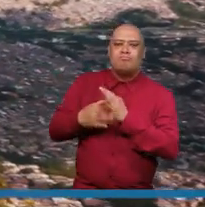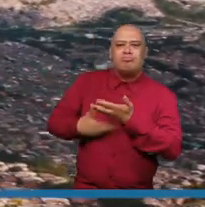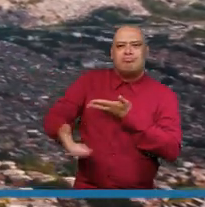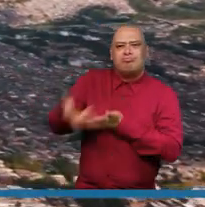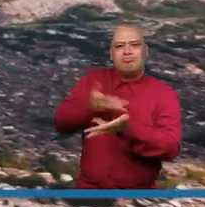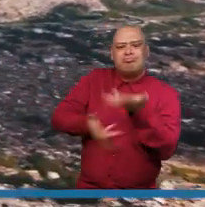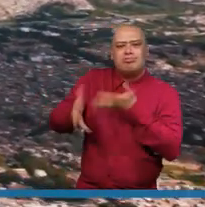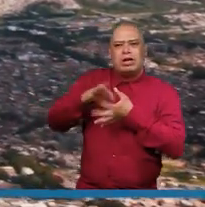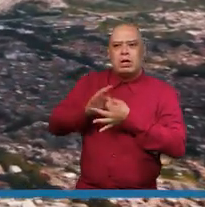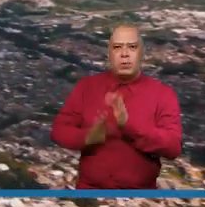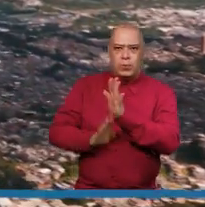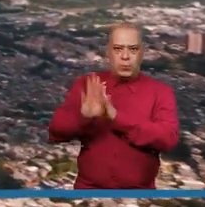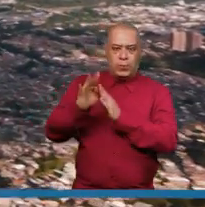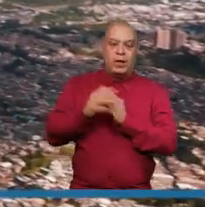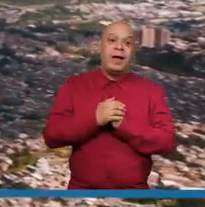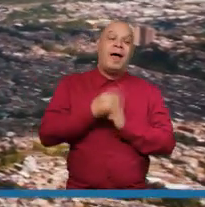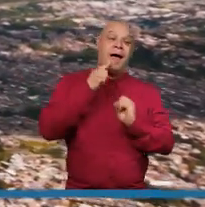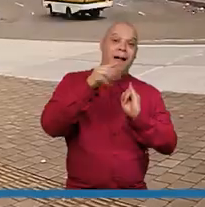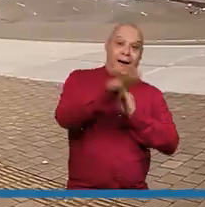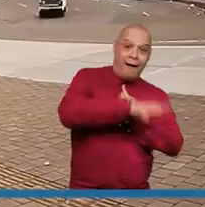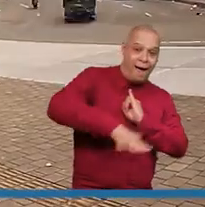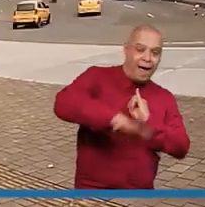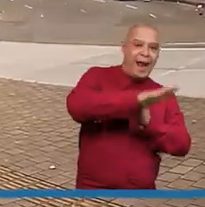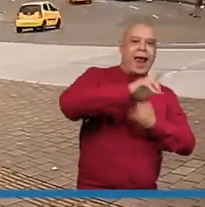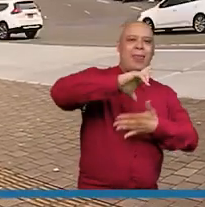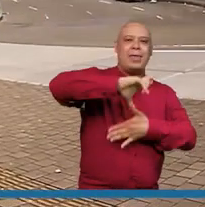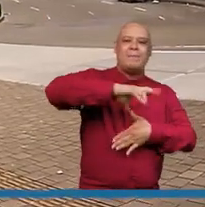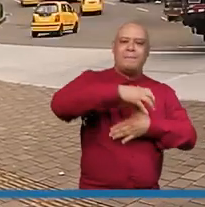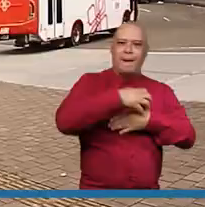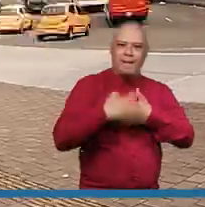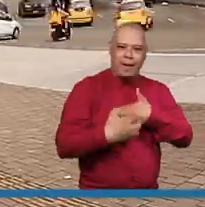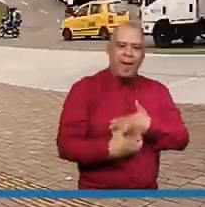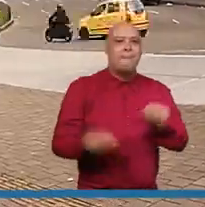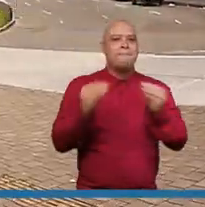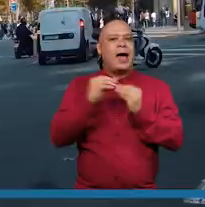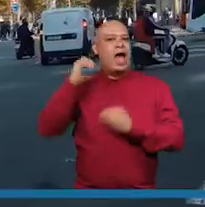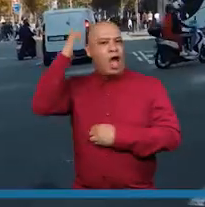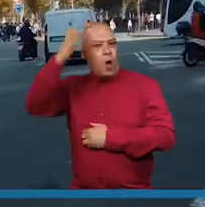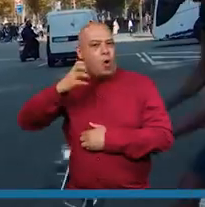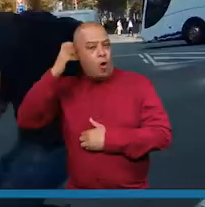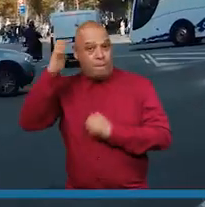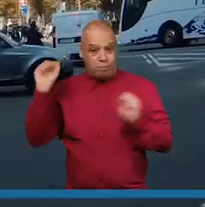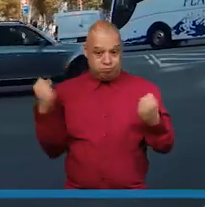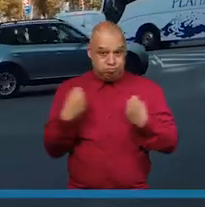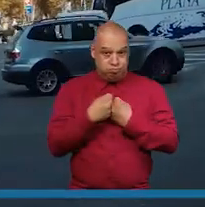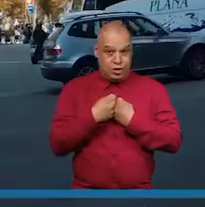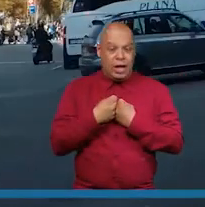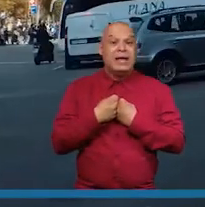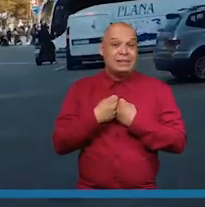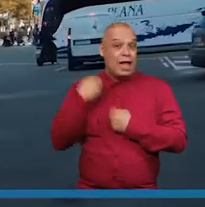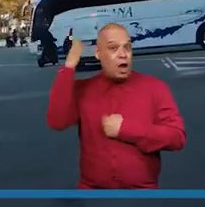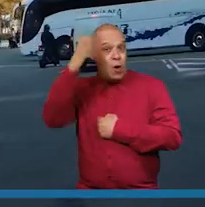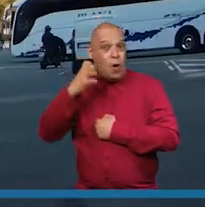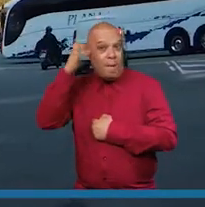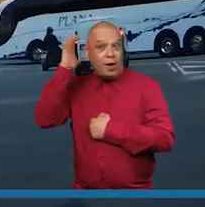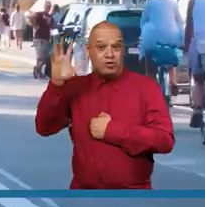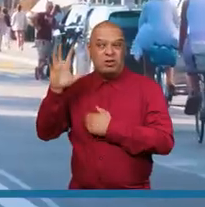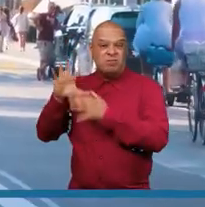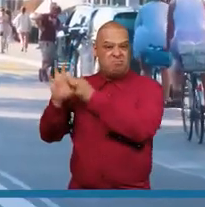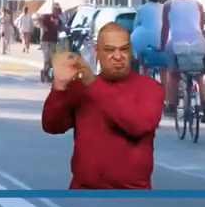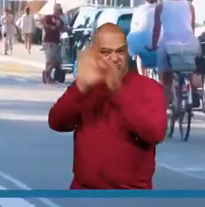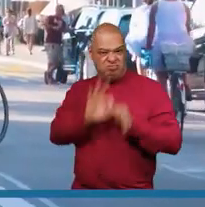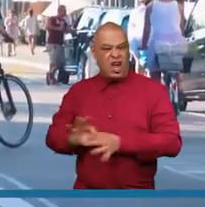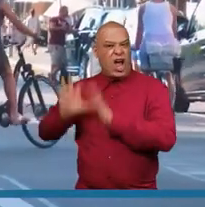entre las áreas metropolitanas latinoamericanas y las europeas. Y a través de la red europea esta, de